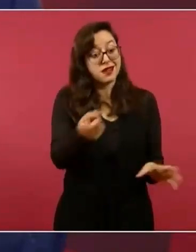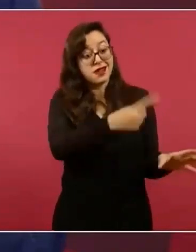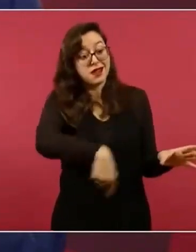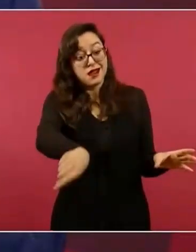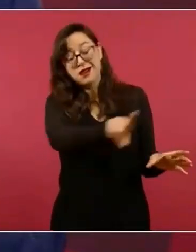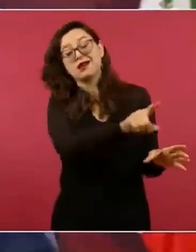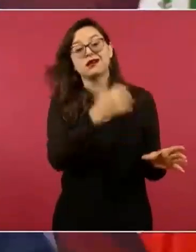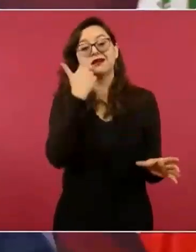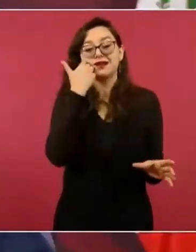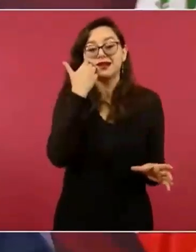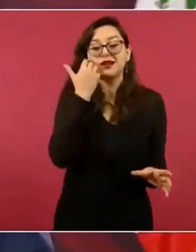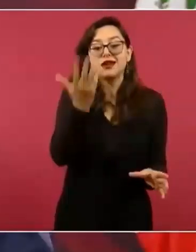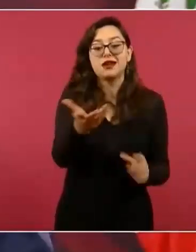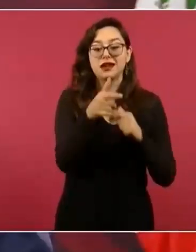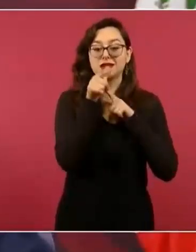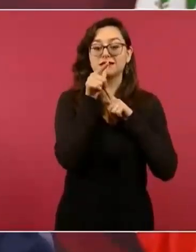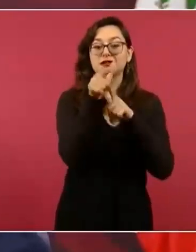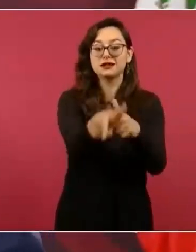en plata, ¿no?